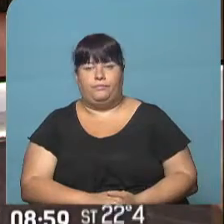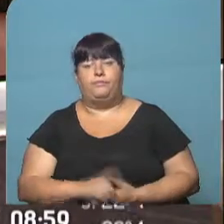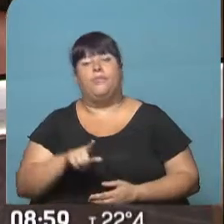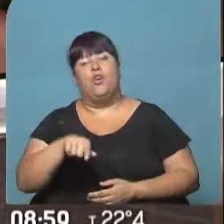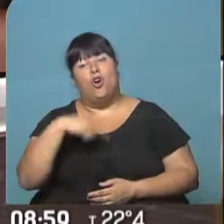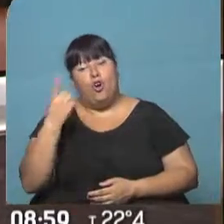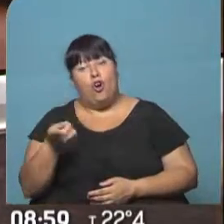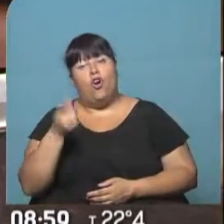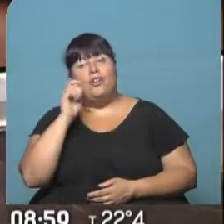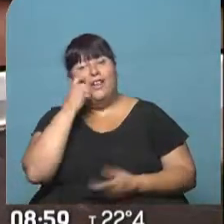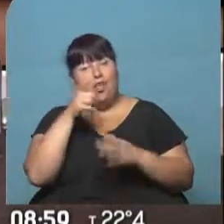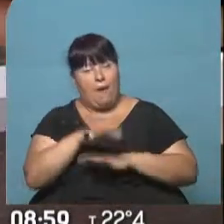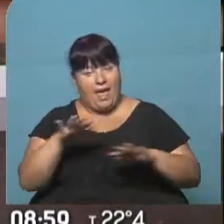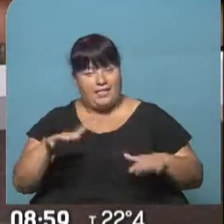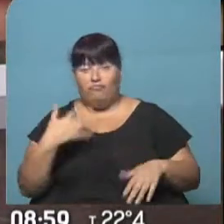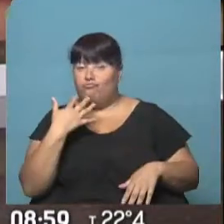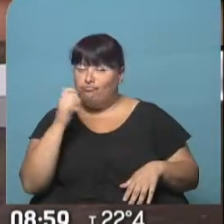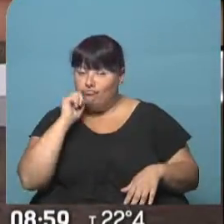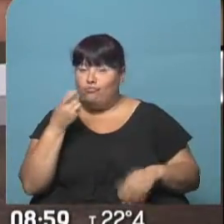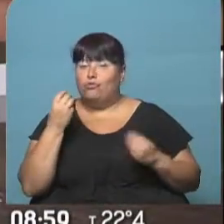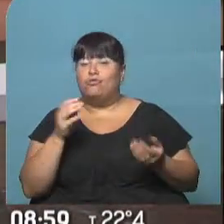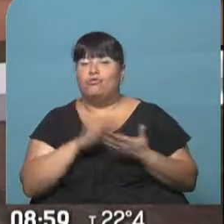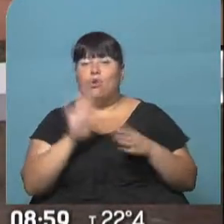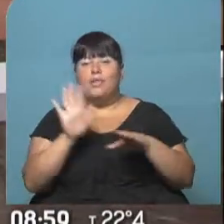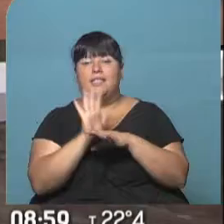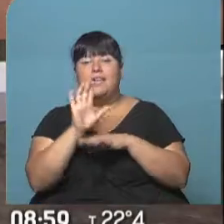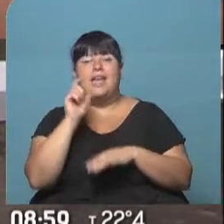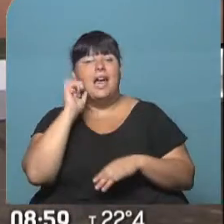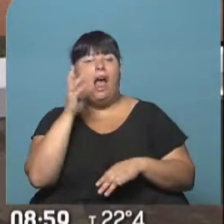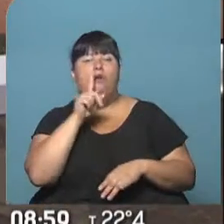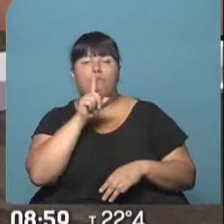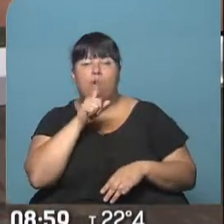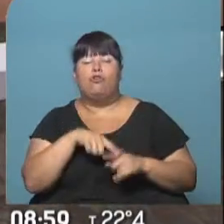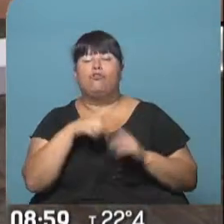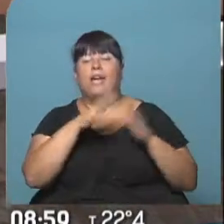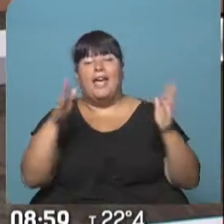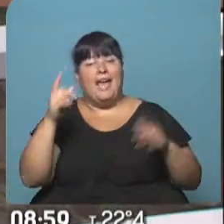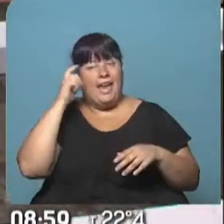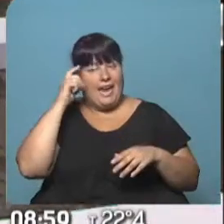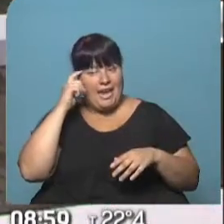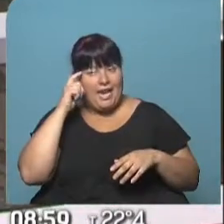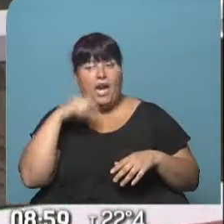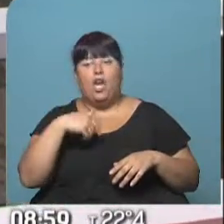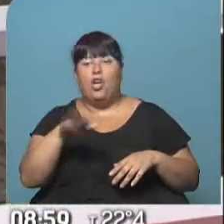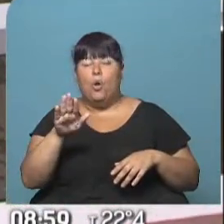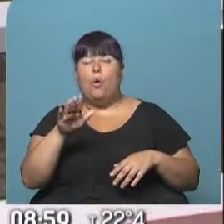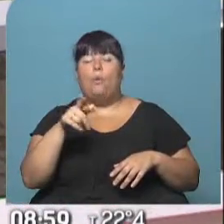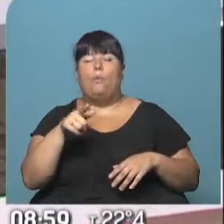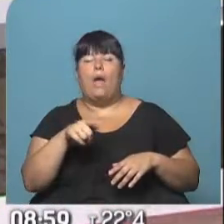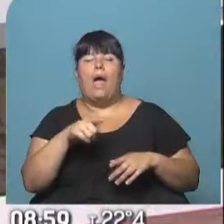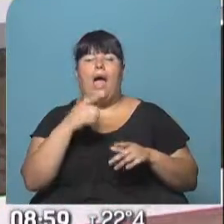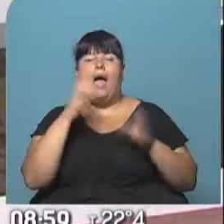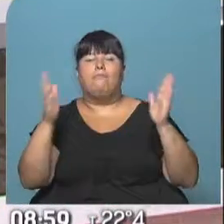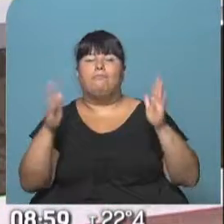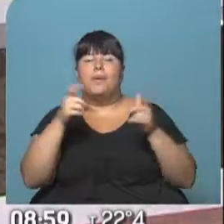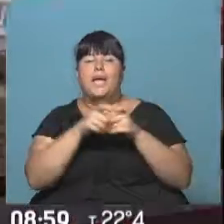Otra propuesta para compartir con los chicos más que atractiva tiene que ver con el Cine Gaumont, que durante el mes de enero va a estar compartiendo un